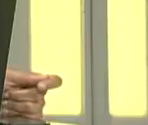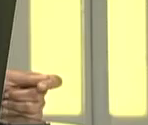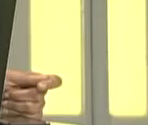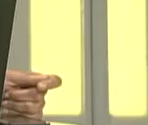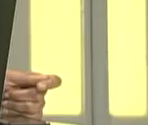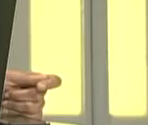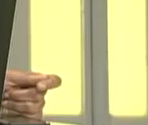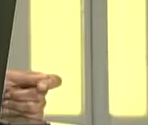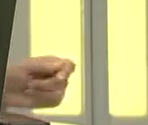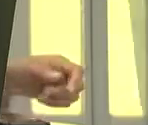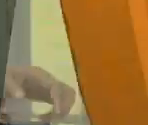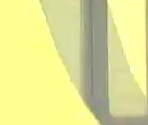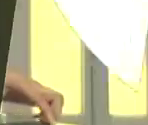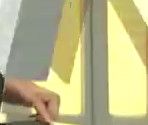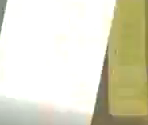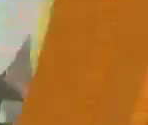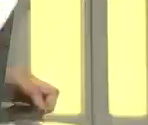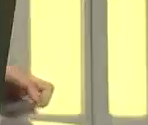feliz noche